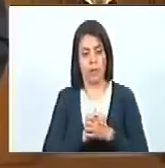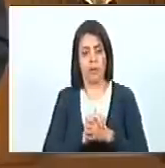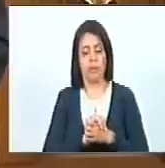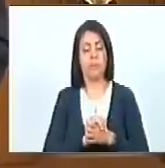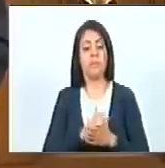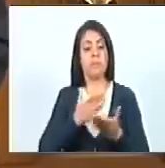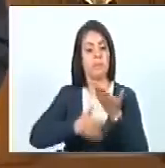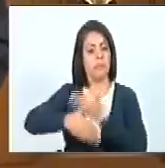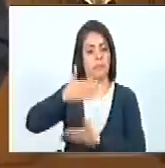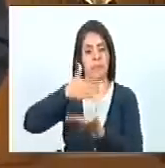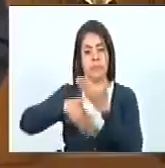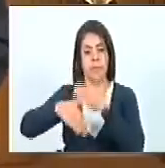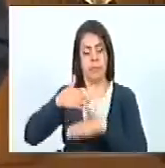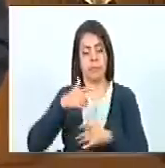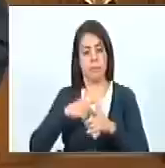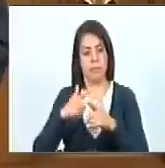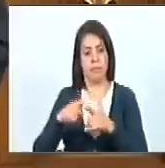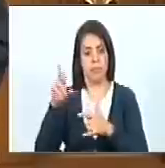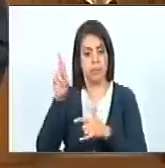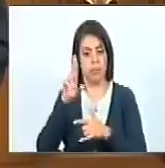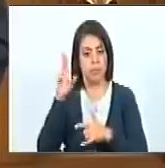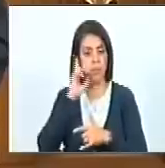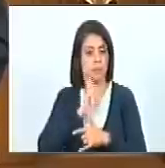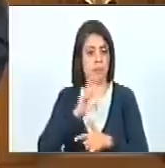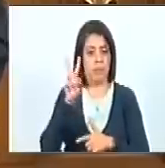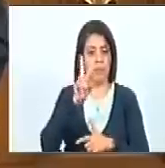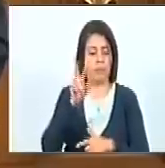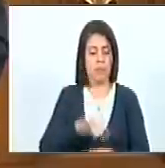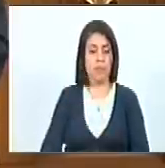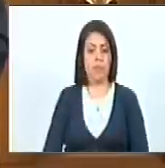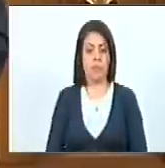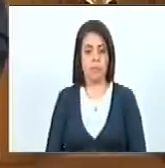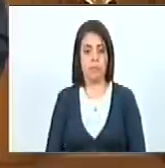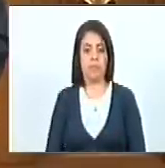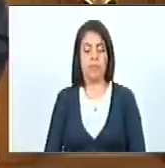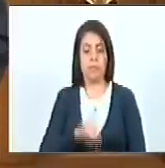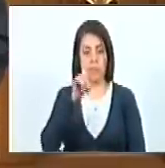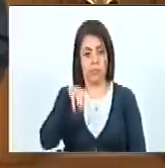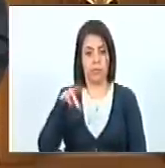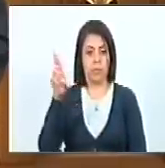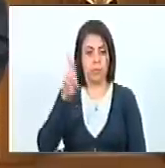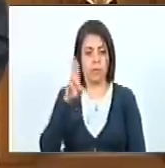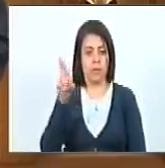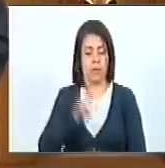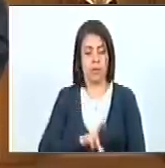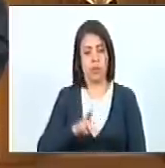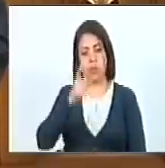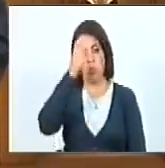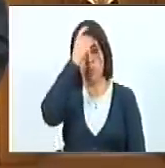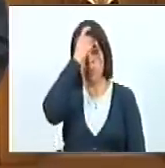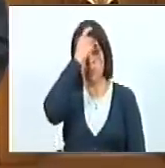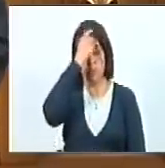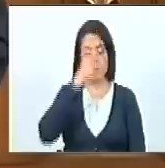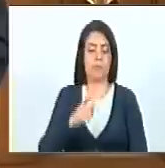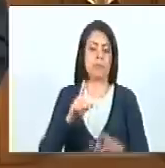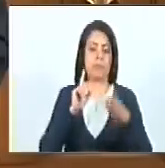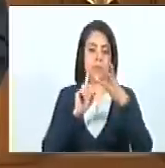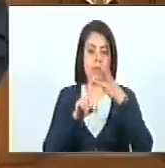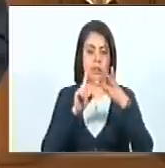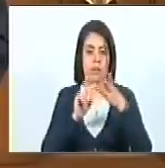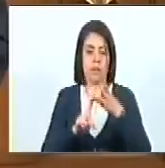y cooperación entre la República Bolivariana de Venezuela y la República de Turquía.